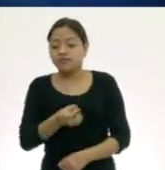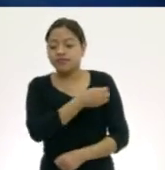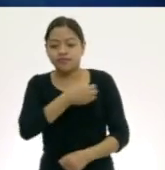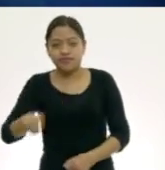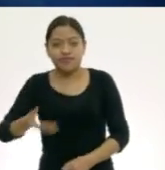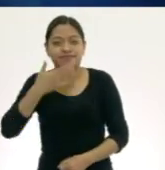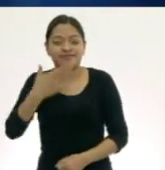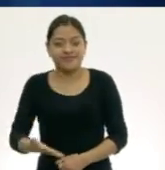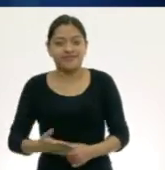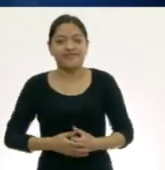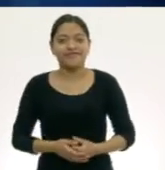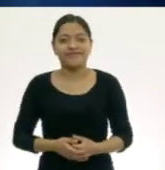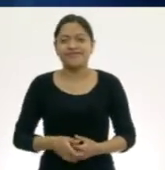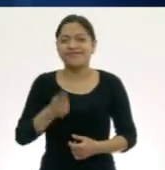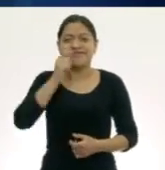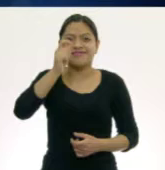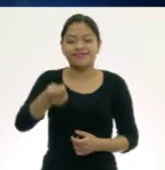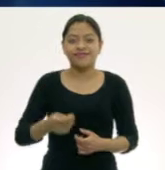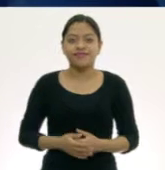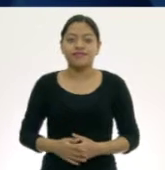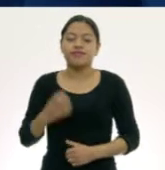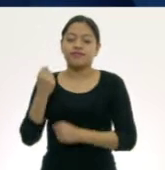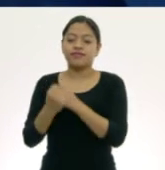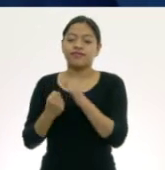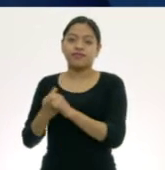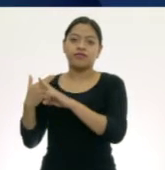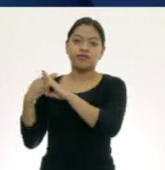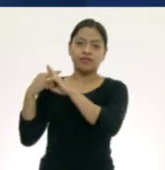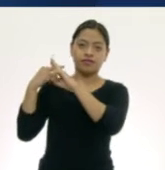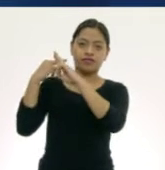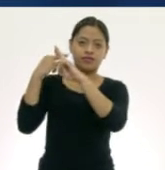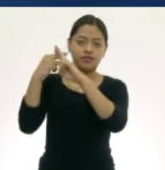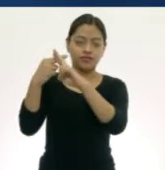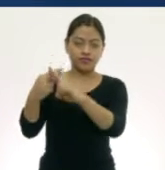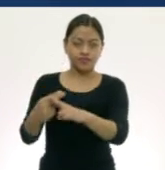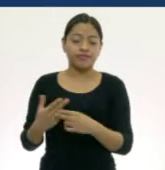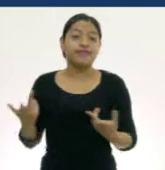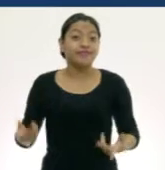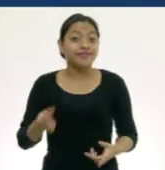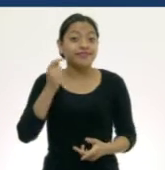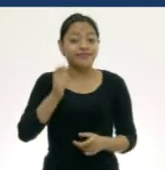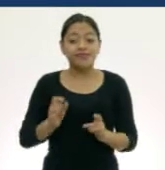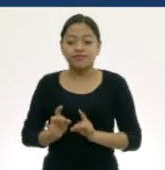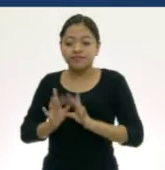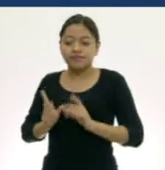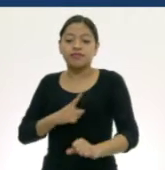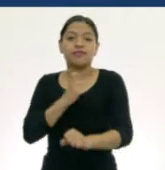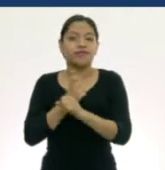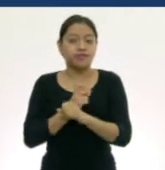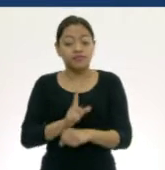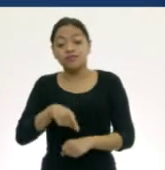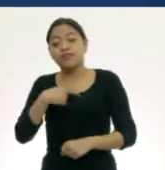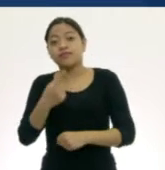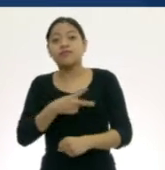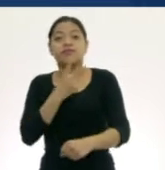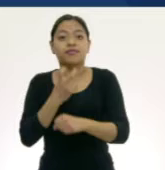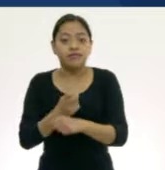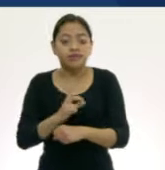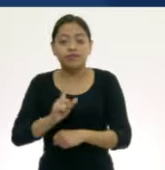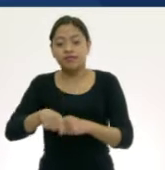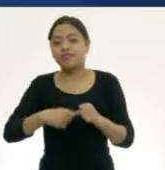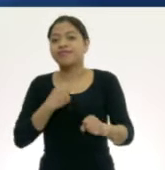tiene que ver con el simple transcurso del tiempo. Entonces tuvo que ocurrir algo primero, al siguiente año